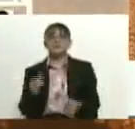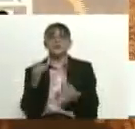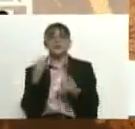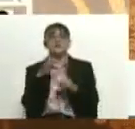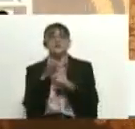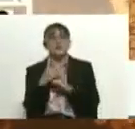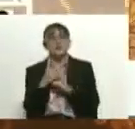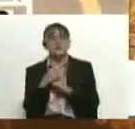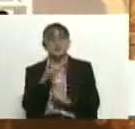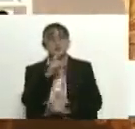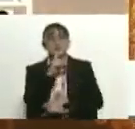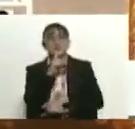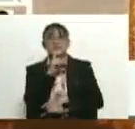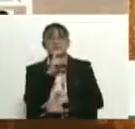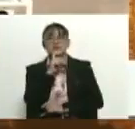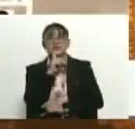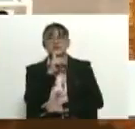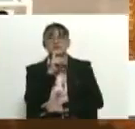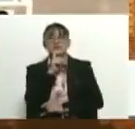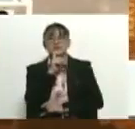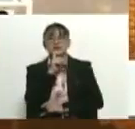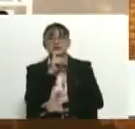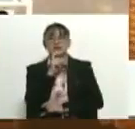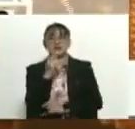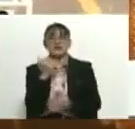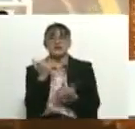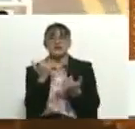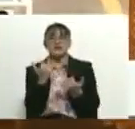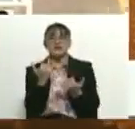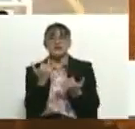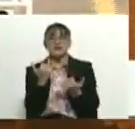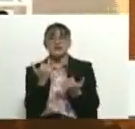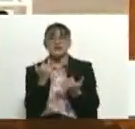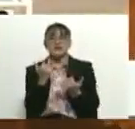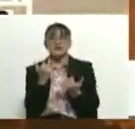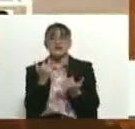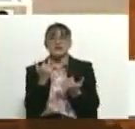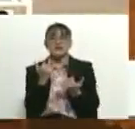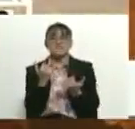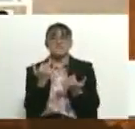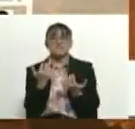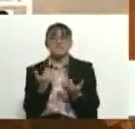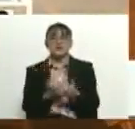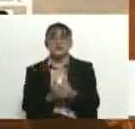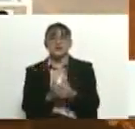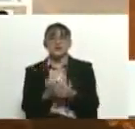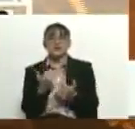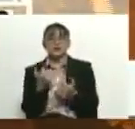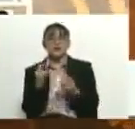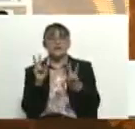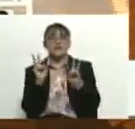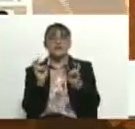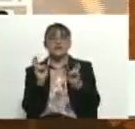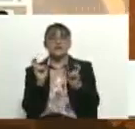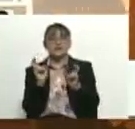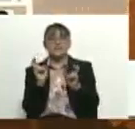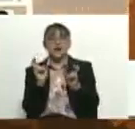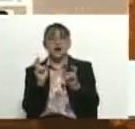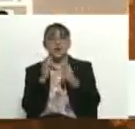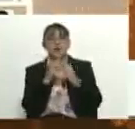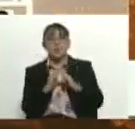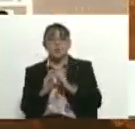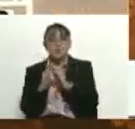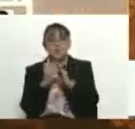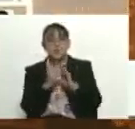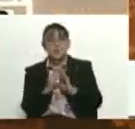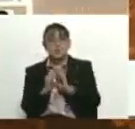complejas en el municipio esteros de camaguán específicamente en el sector sombrerito esto es una comunidad